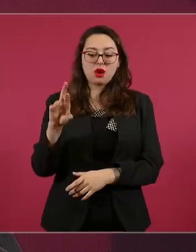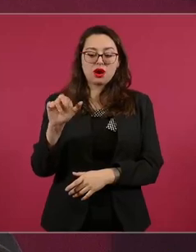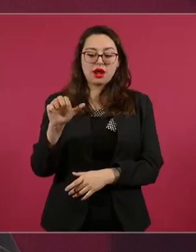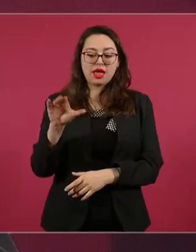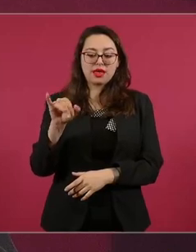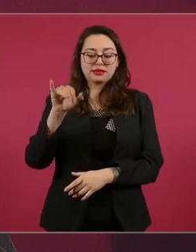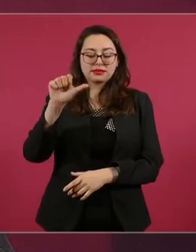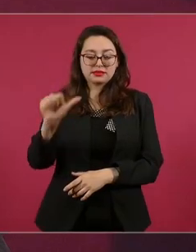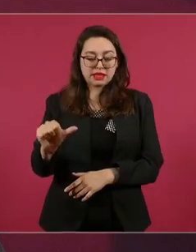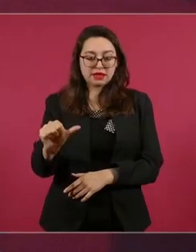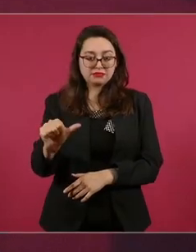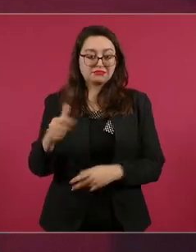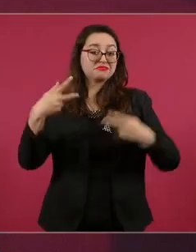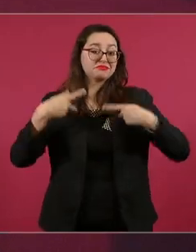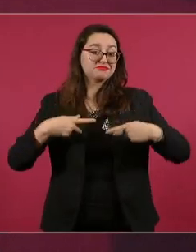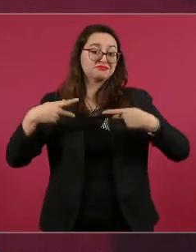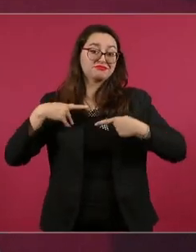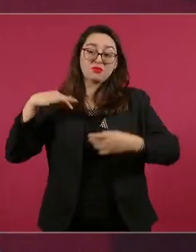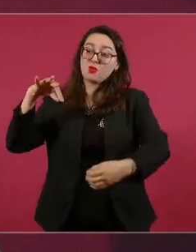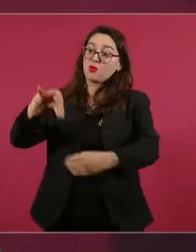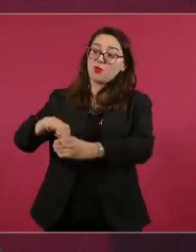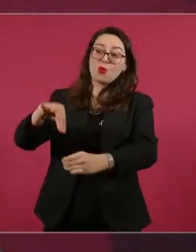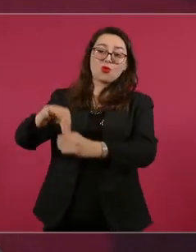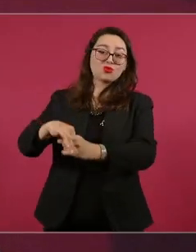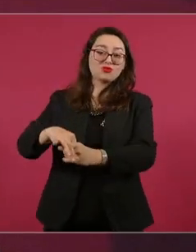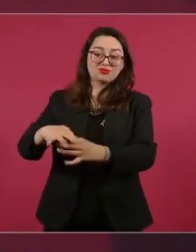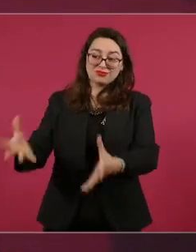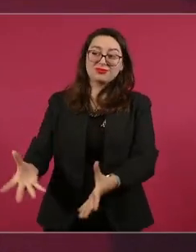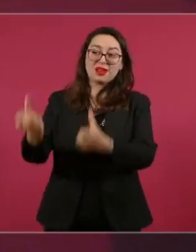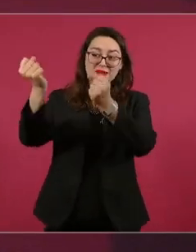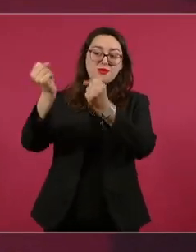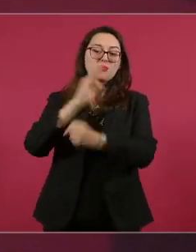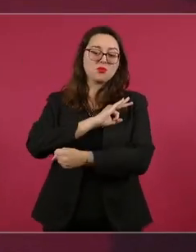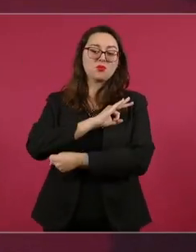Solo el pueblo puede salvar al pueblo.